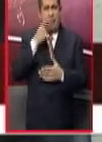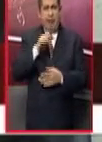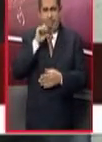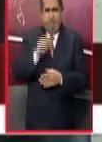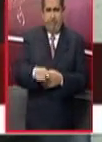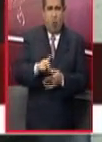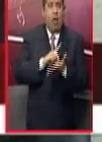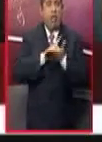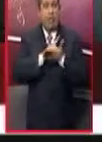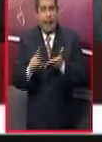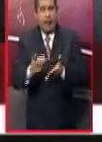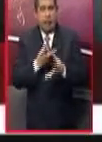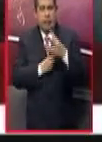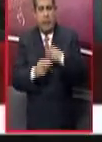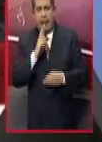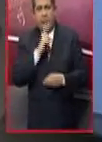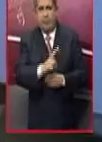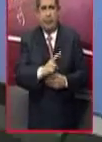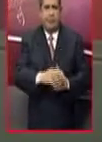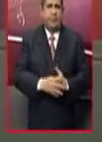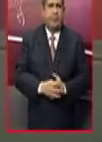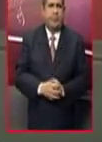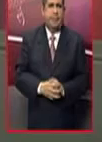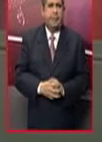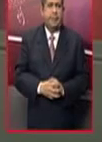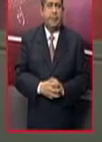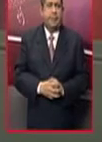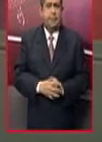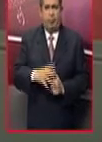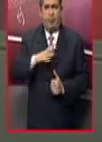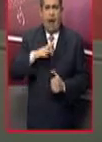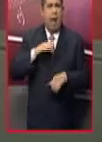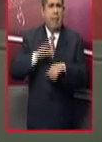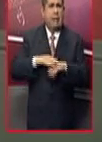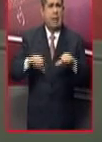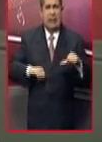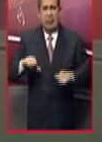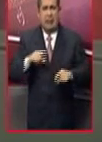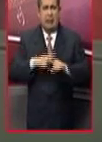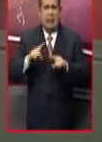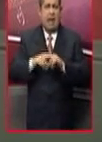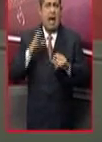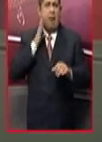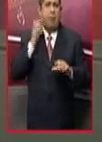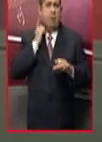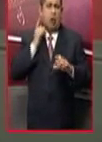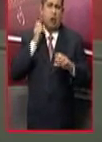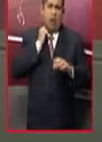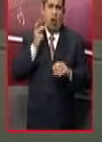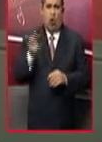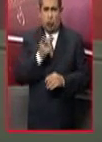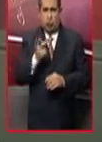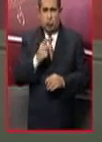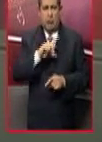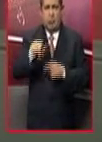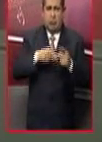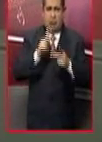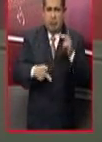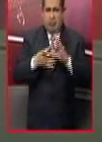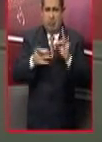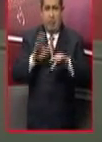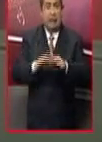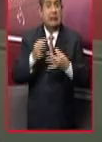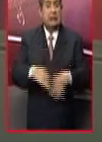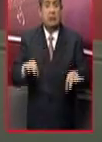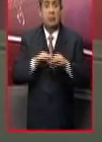en materia de derecho de réplica. Hubo mucha más actividad en ambas cámaras del Congreso de la Unión, pero al volver del corte le tenemos lo